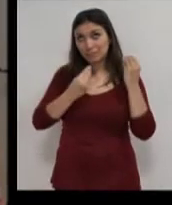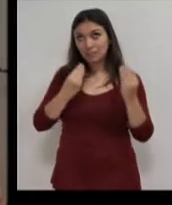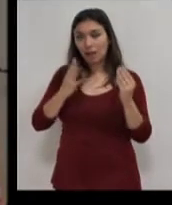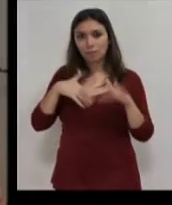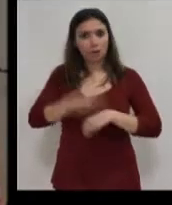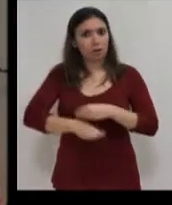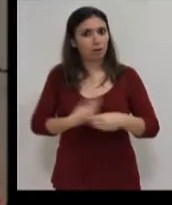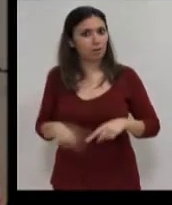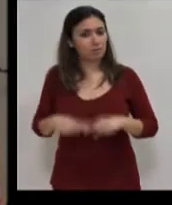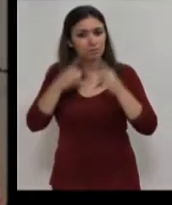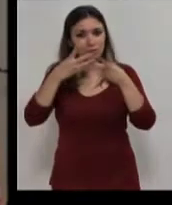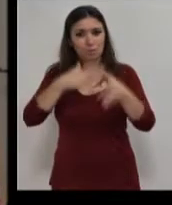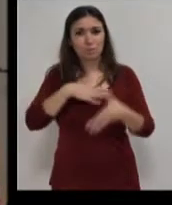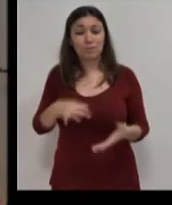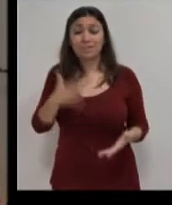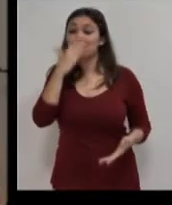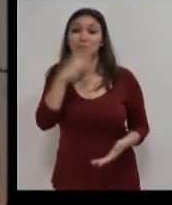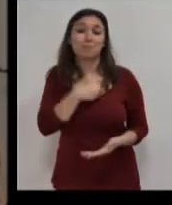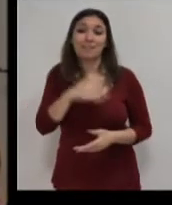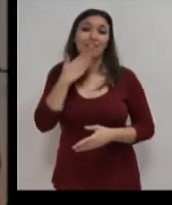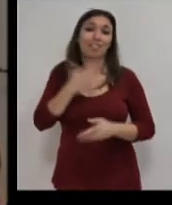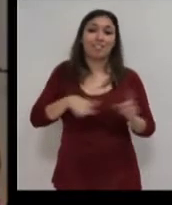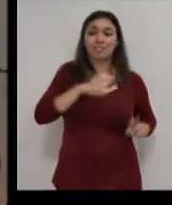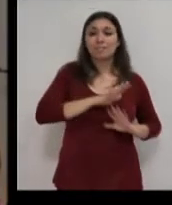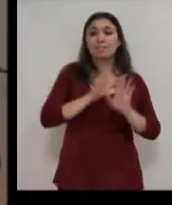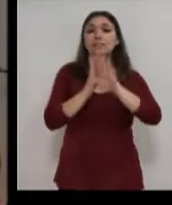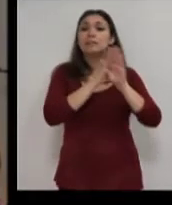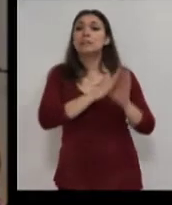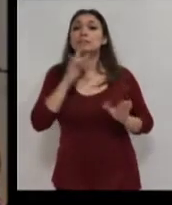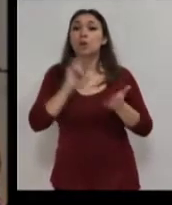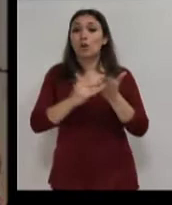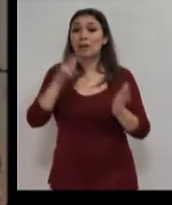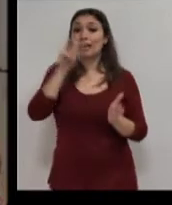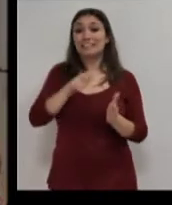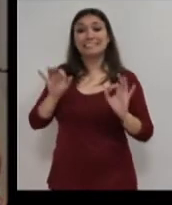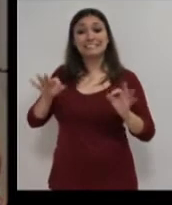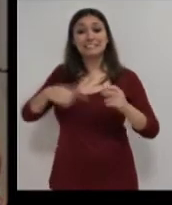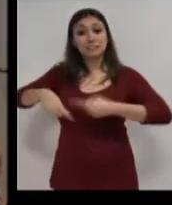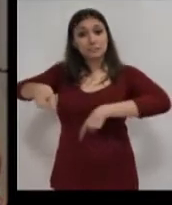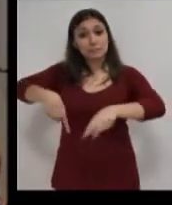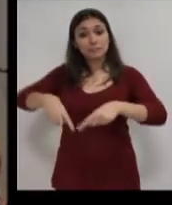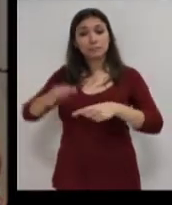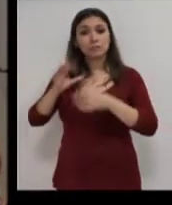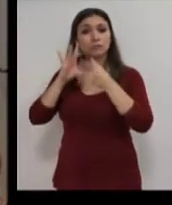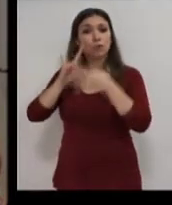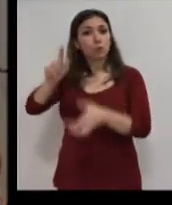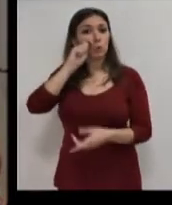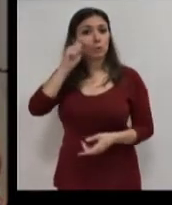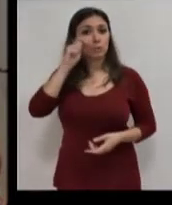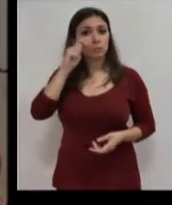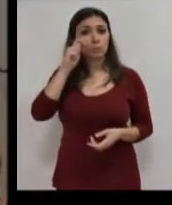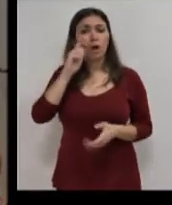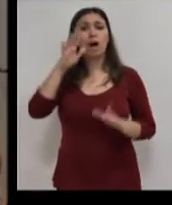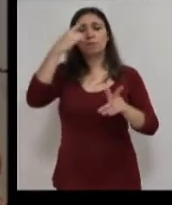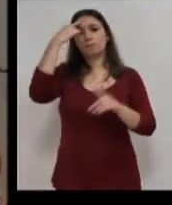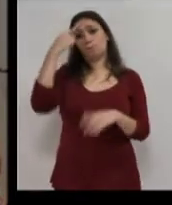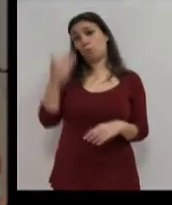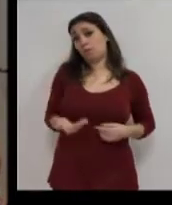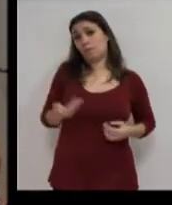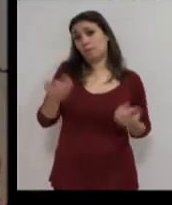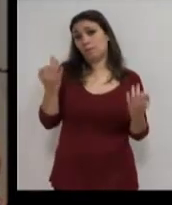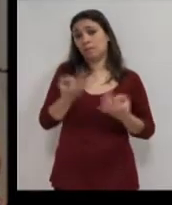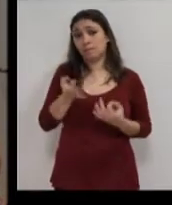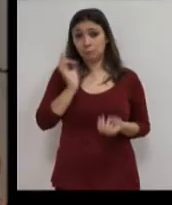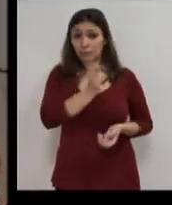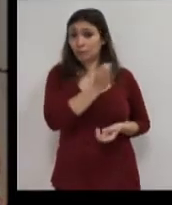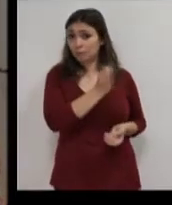hacer pensando un poquito. Entonces, a las personas, las nuevas tecnologías, en el caso del transporte, desde luego claramente en la